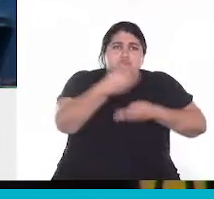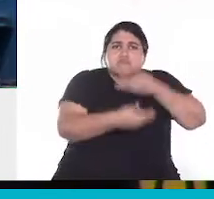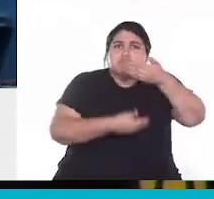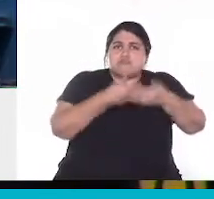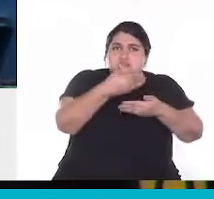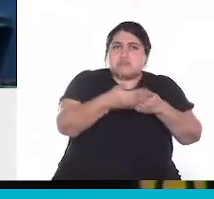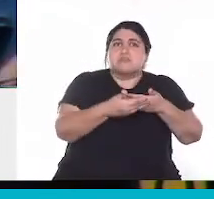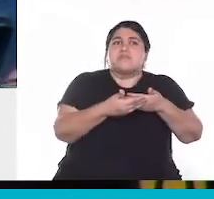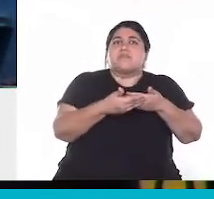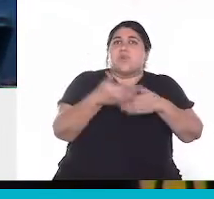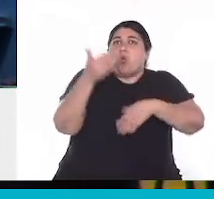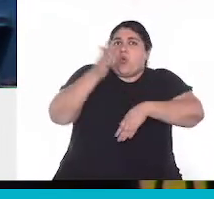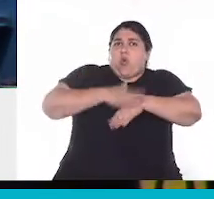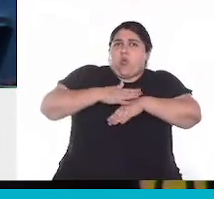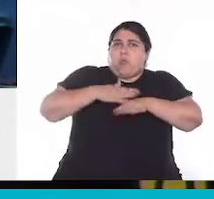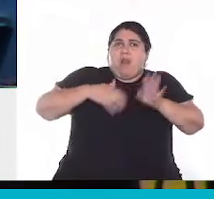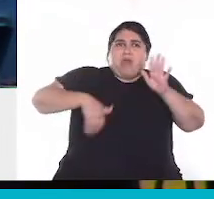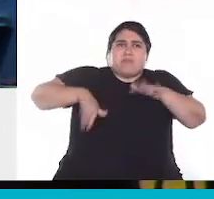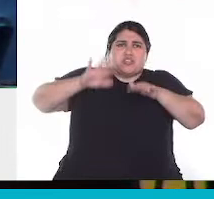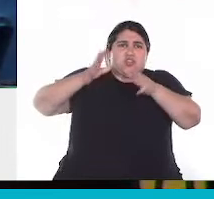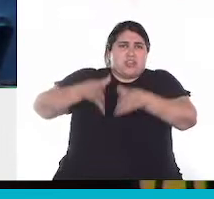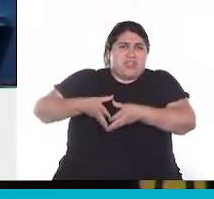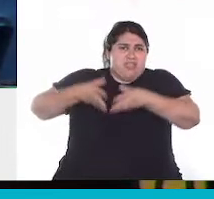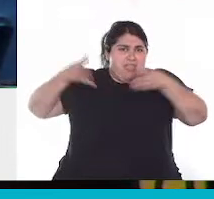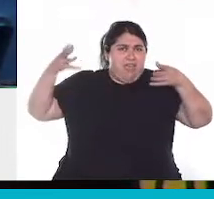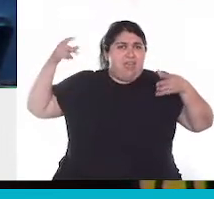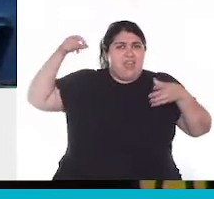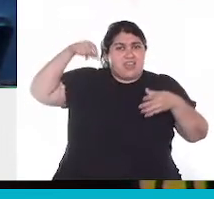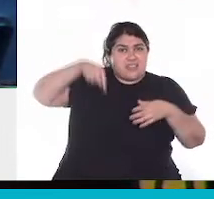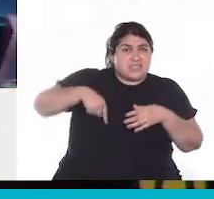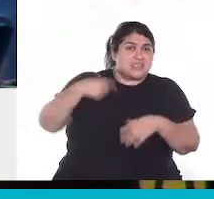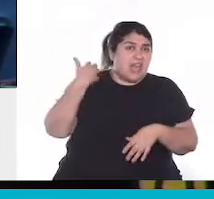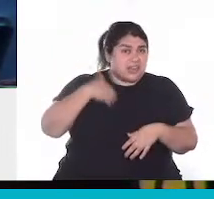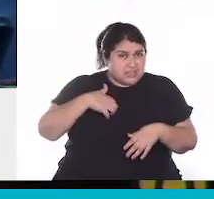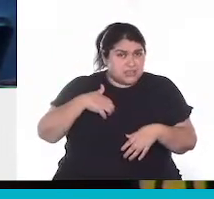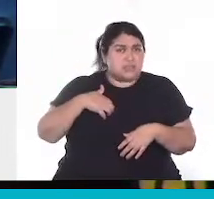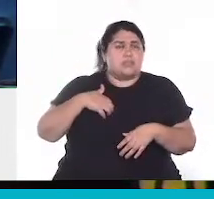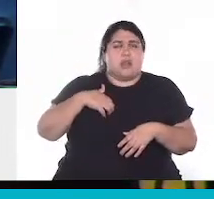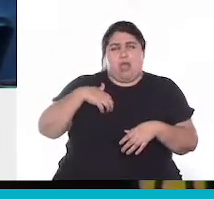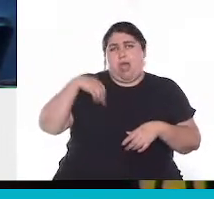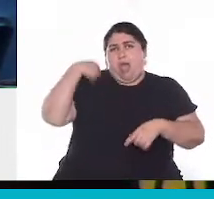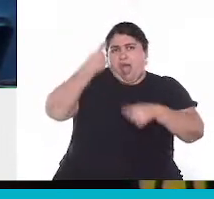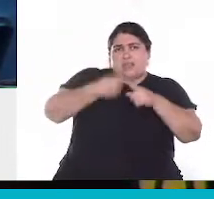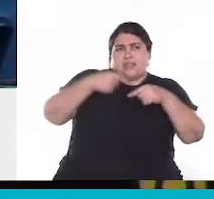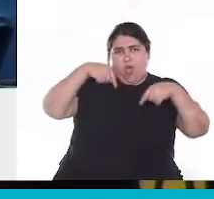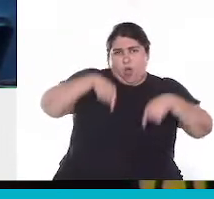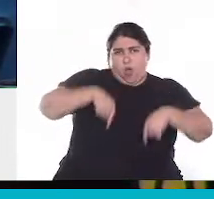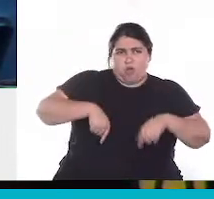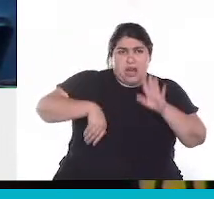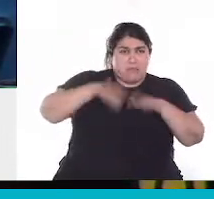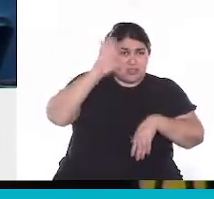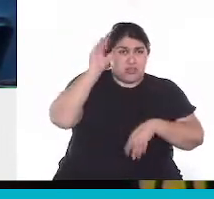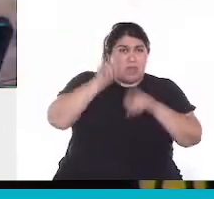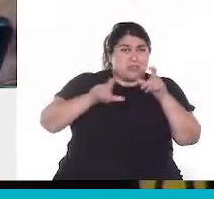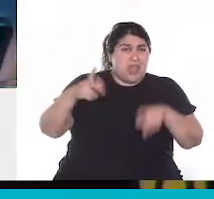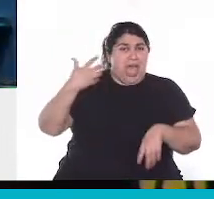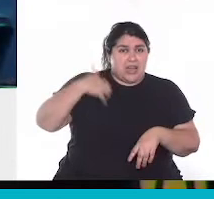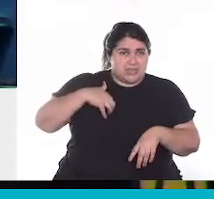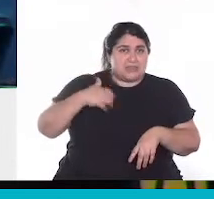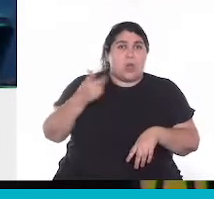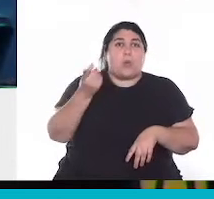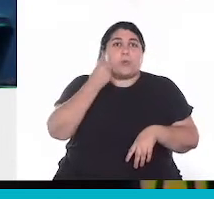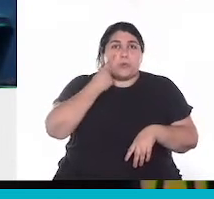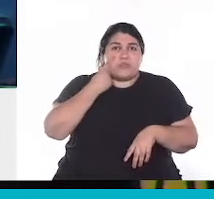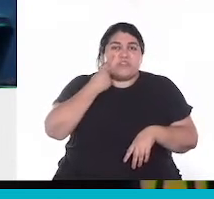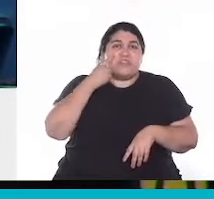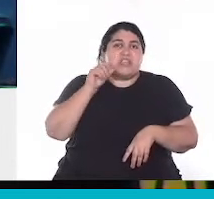ha llevado a que las grandes mayorías de nuestra Argentina, o una parte muy importante de los argentinos y las argentinas, vivan bajo la